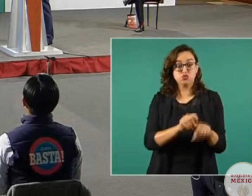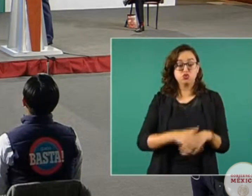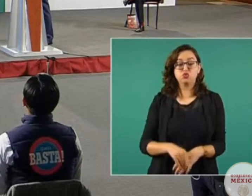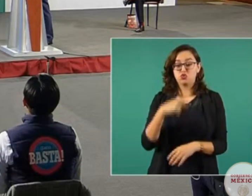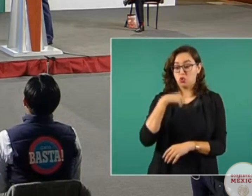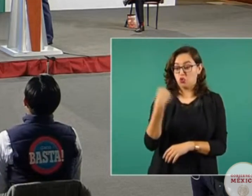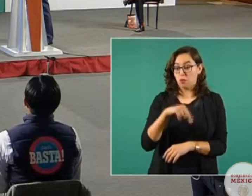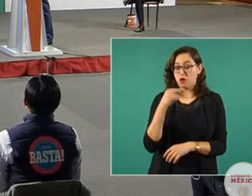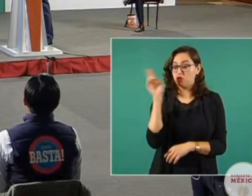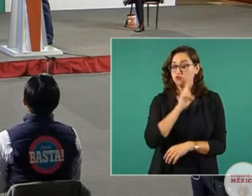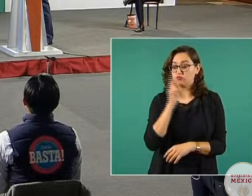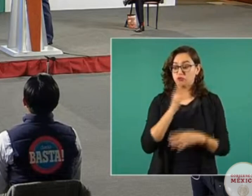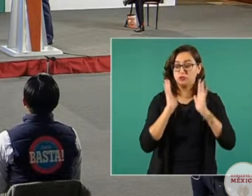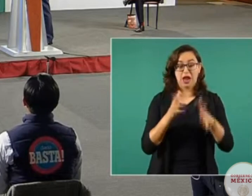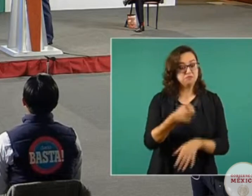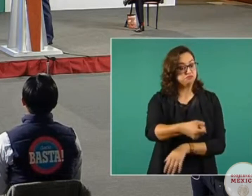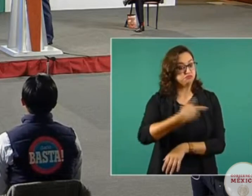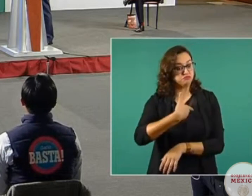Manuelovich.